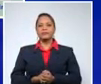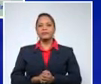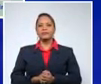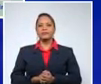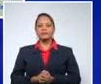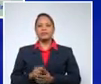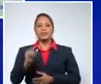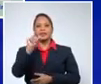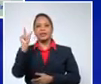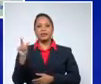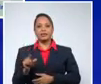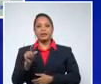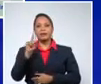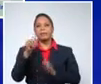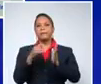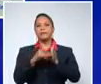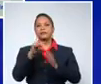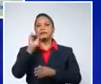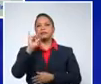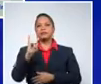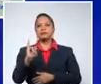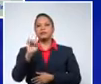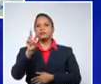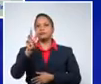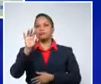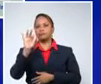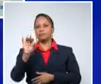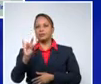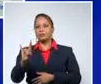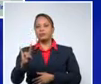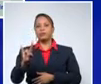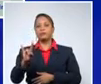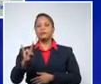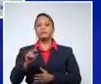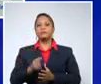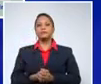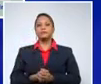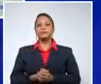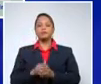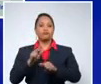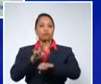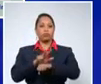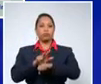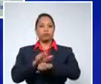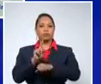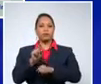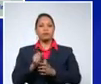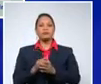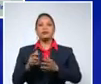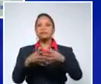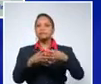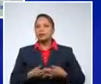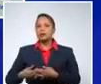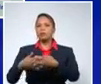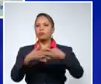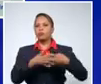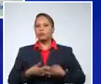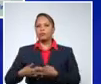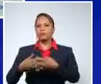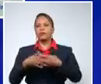Italia con 1639. Portugal, Estados Unidos de Norteamérica